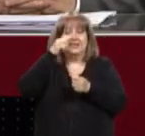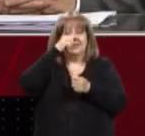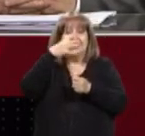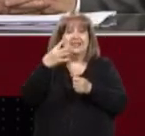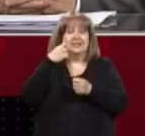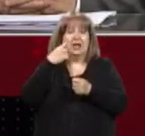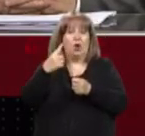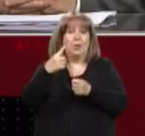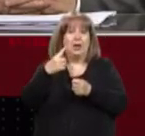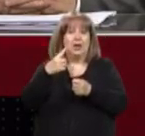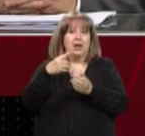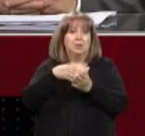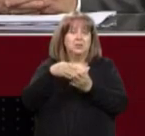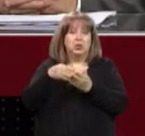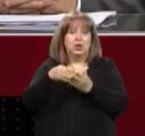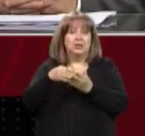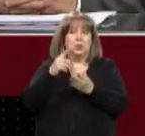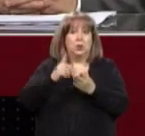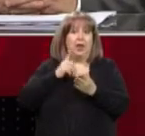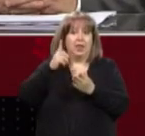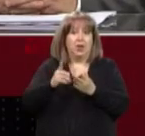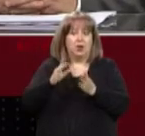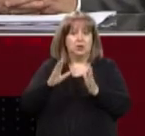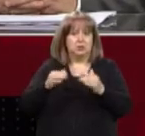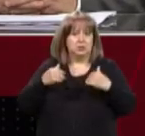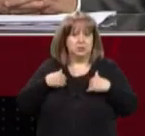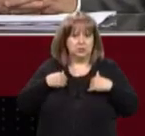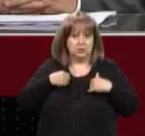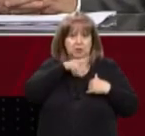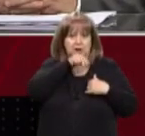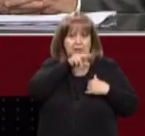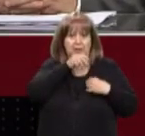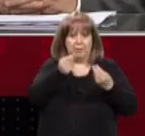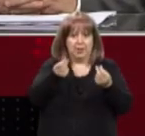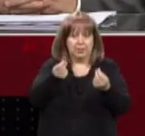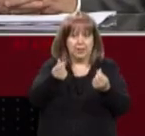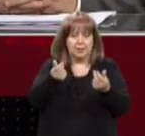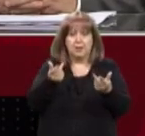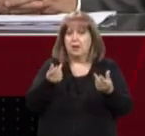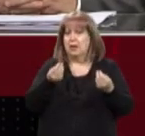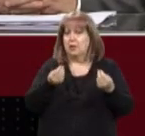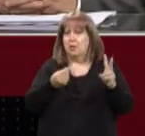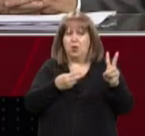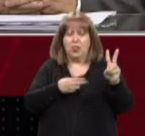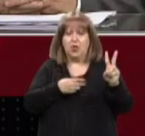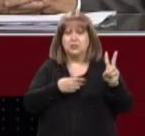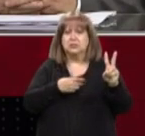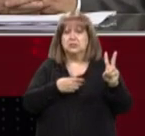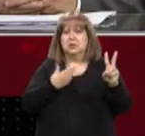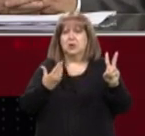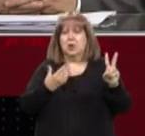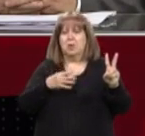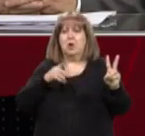millones anuales. Nosotros no tenemos un peso. Y bueno, y se manejan políticamente. Lucio no